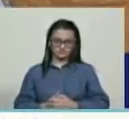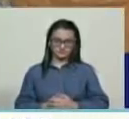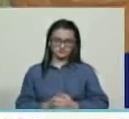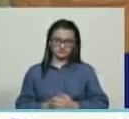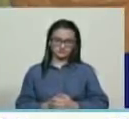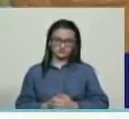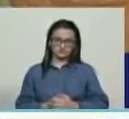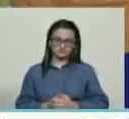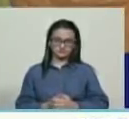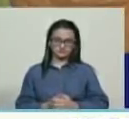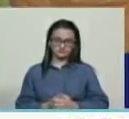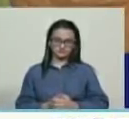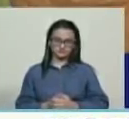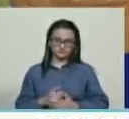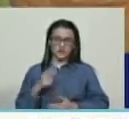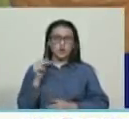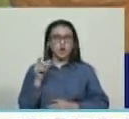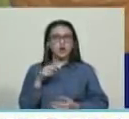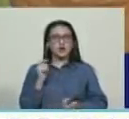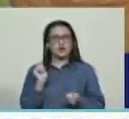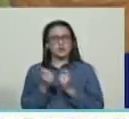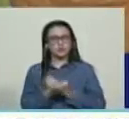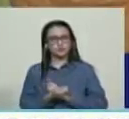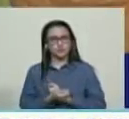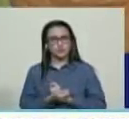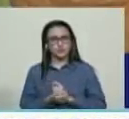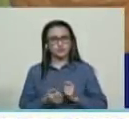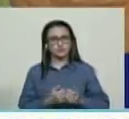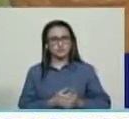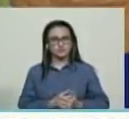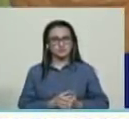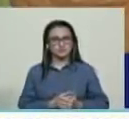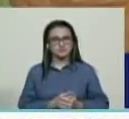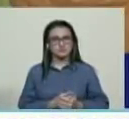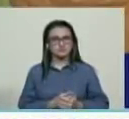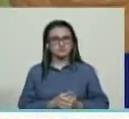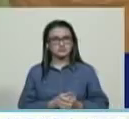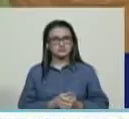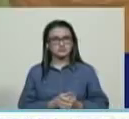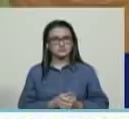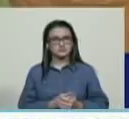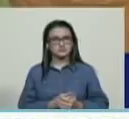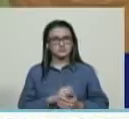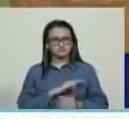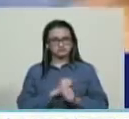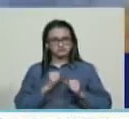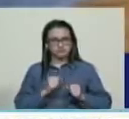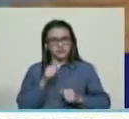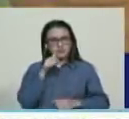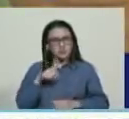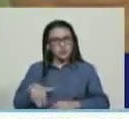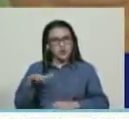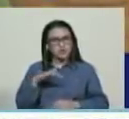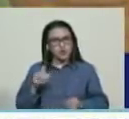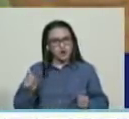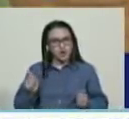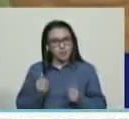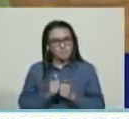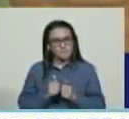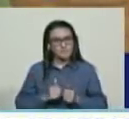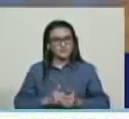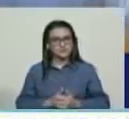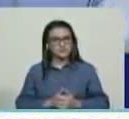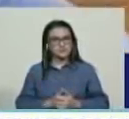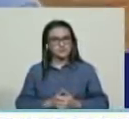No será una revolución. Tenemos que trascender, y ahí la valentía de este pueblo que nos acompañó